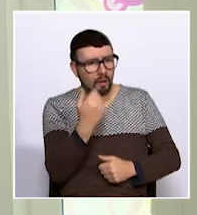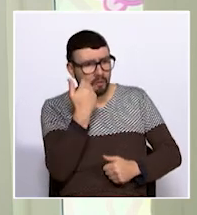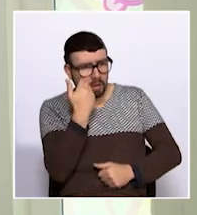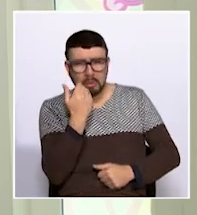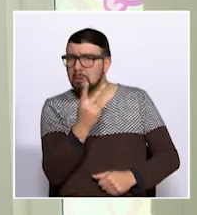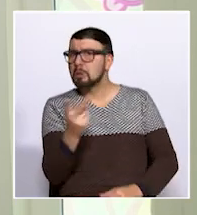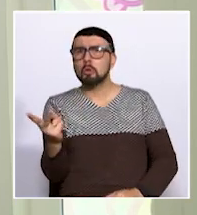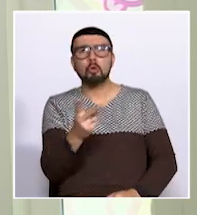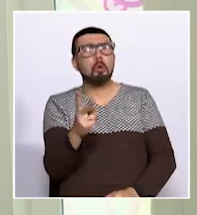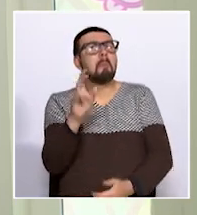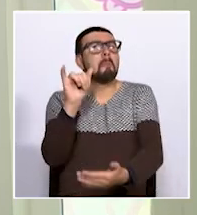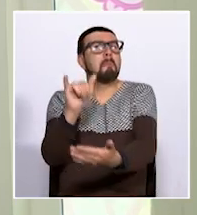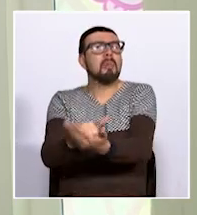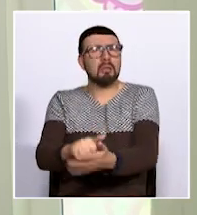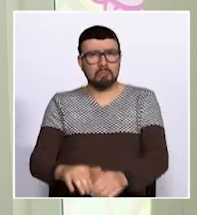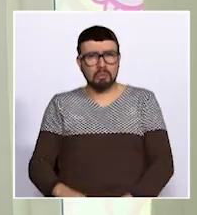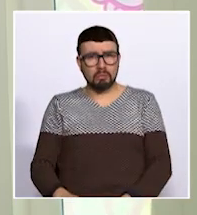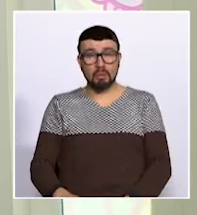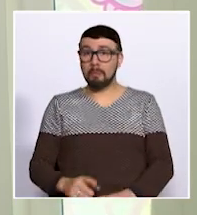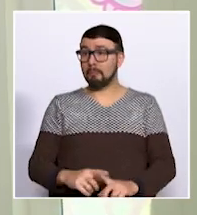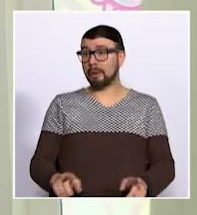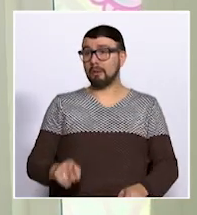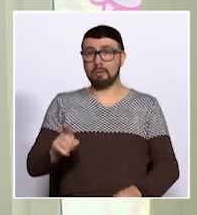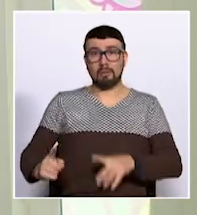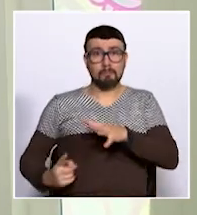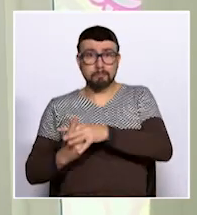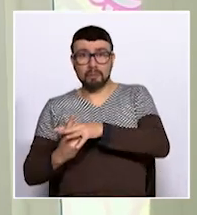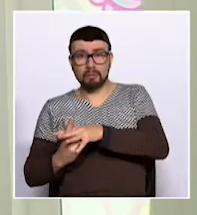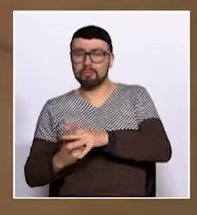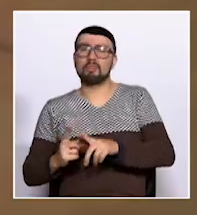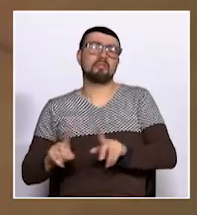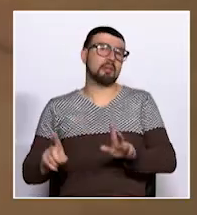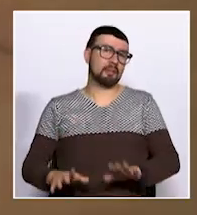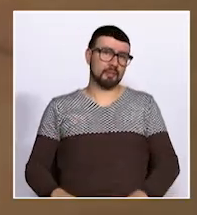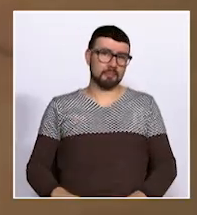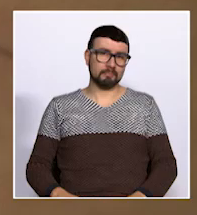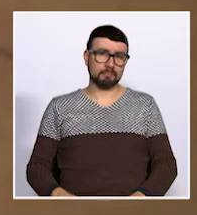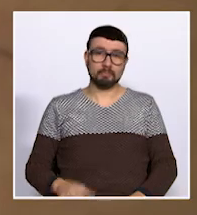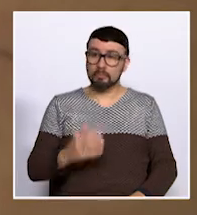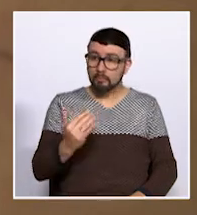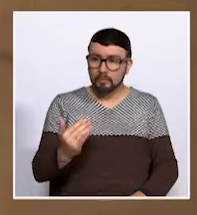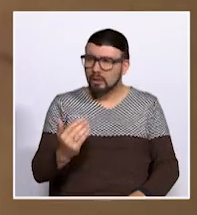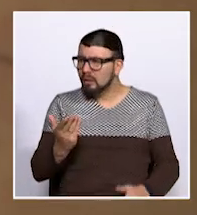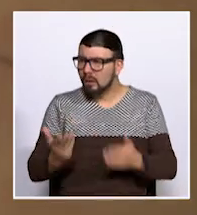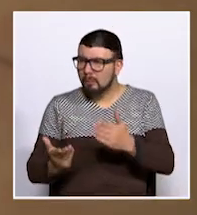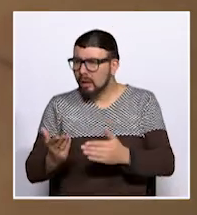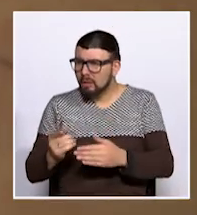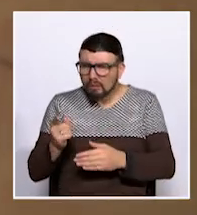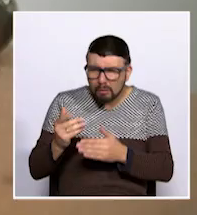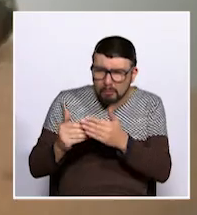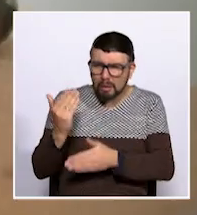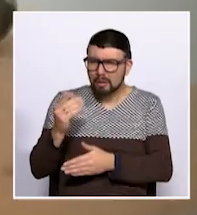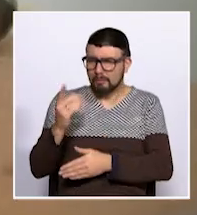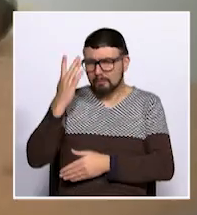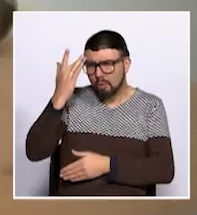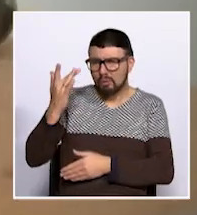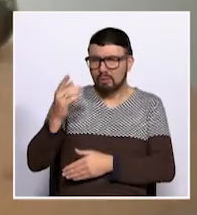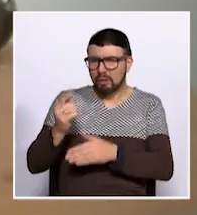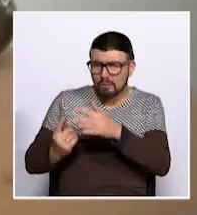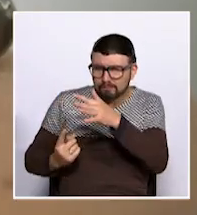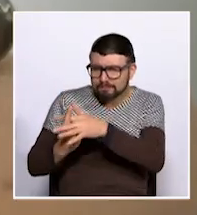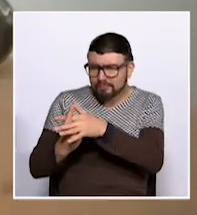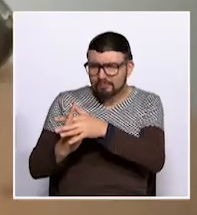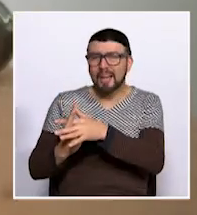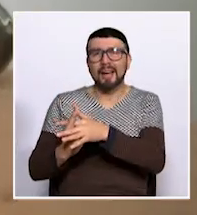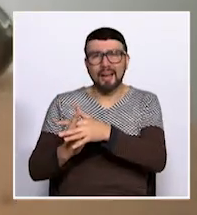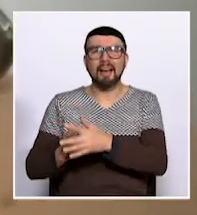misma enfermedad, pero su origen es diferente y obviamente dependiendo del origen cambia todo el tratamiento. Nosotros